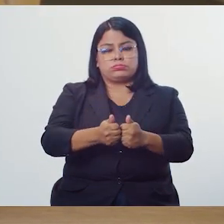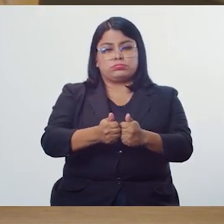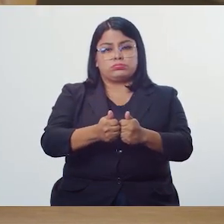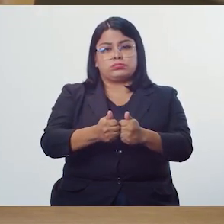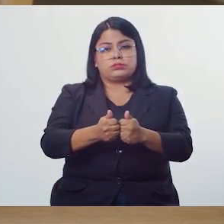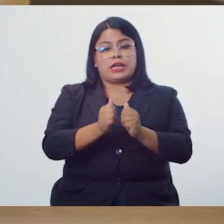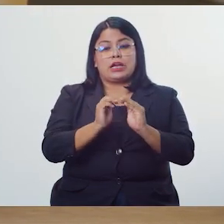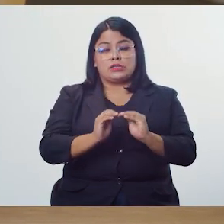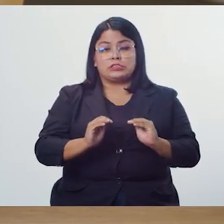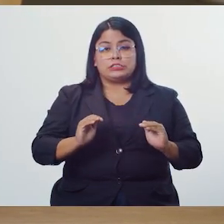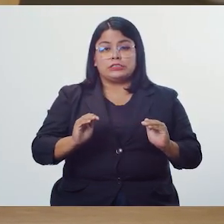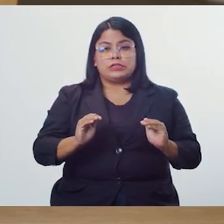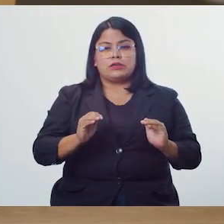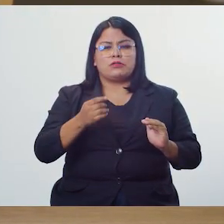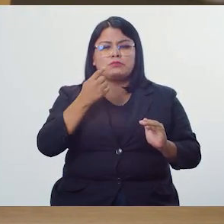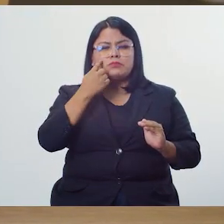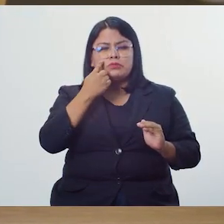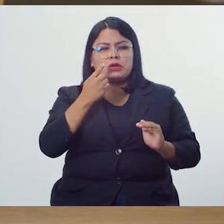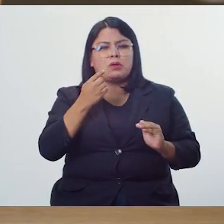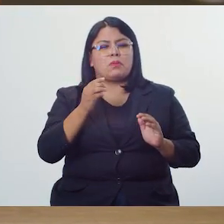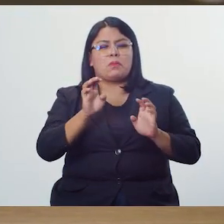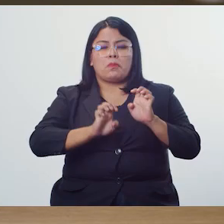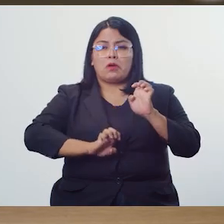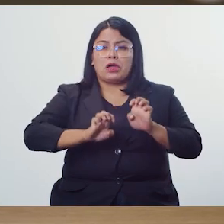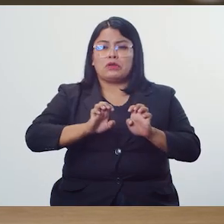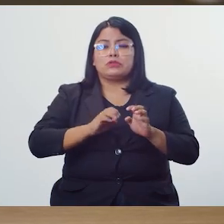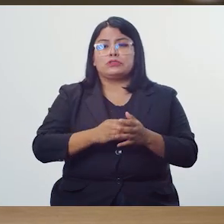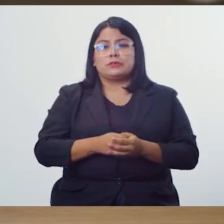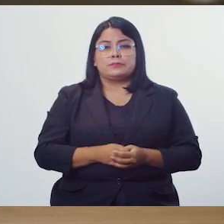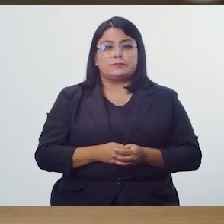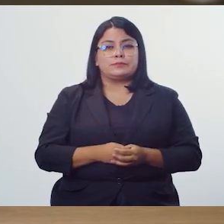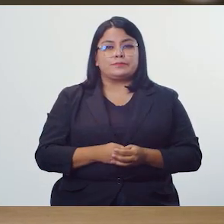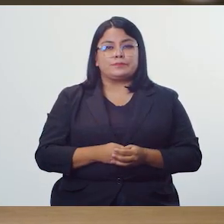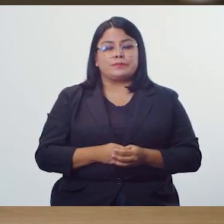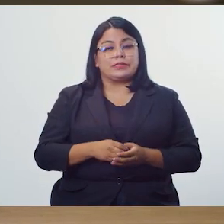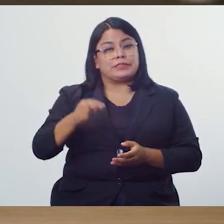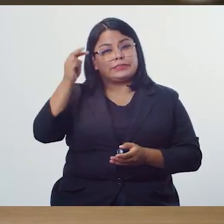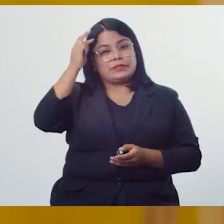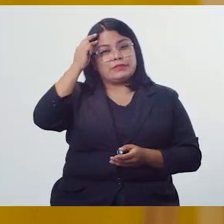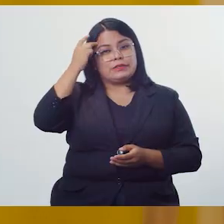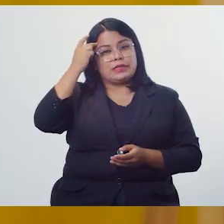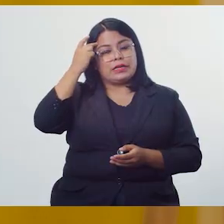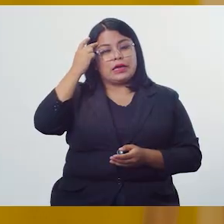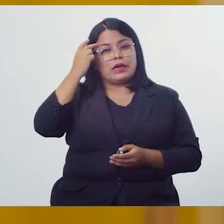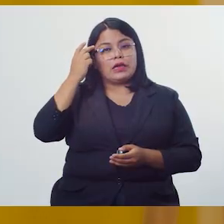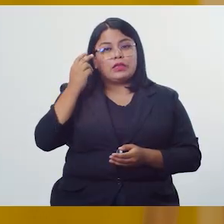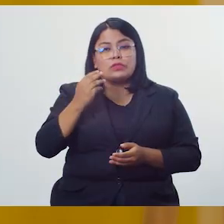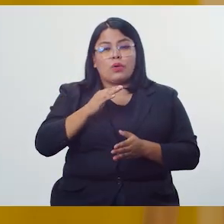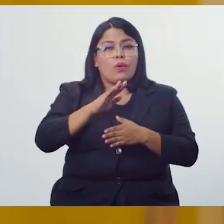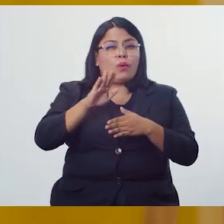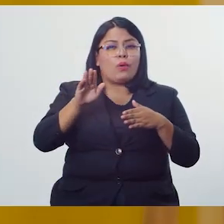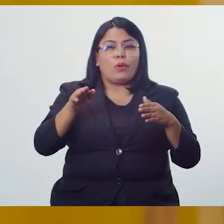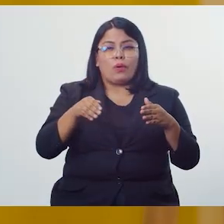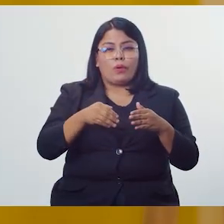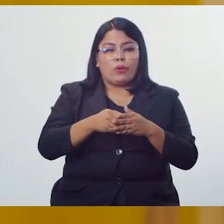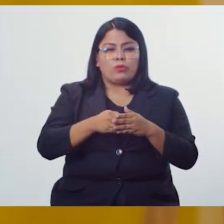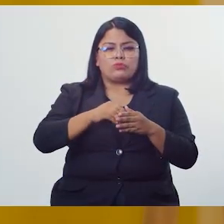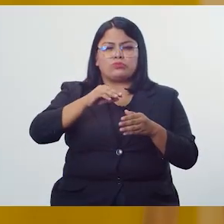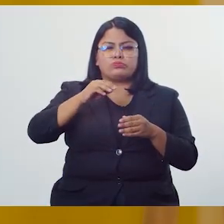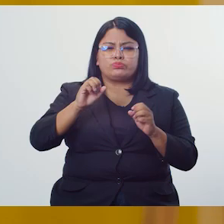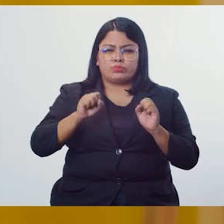y a las niñas para ver que esta es una evaluación formativa. Es decir, donde el niño y la niña también